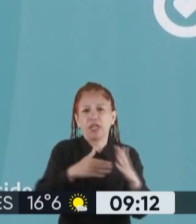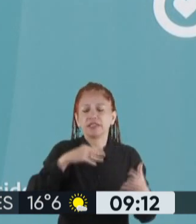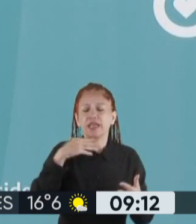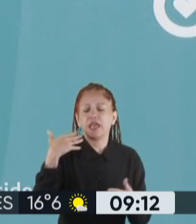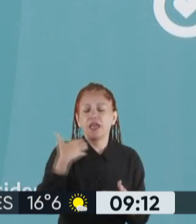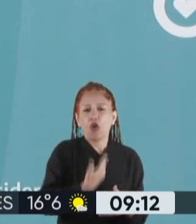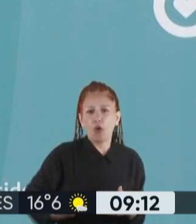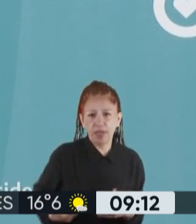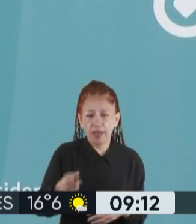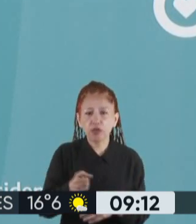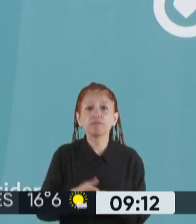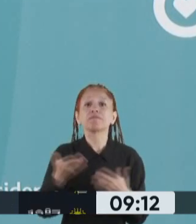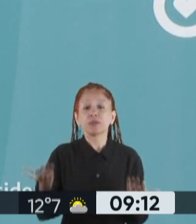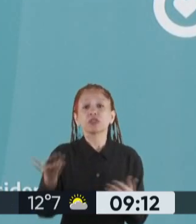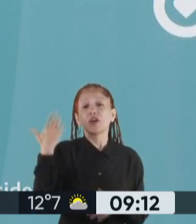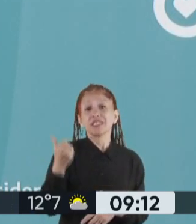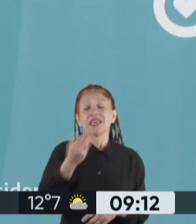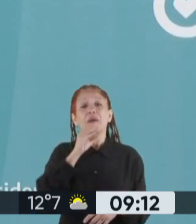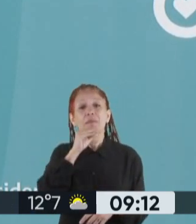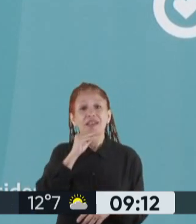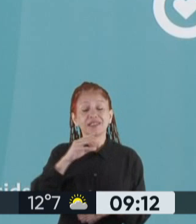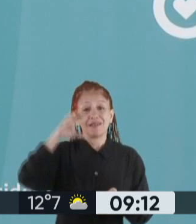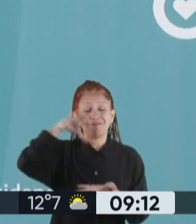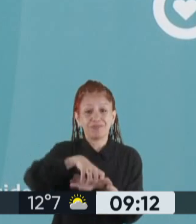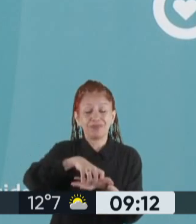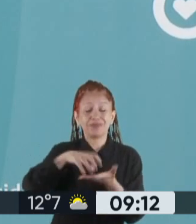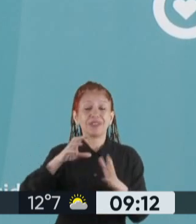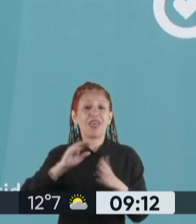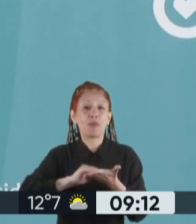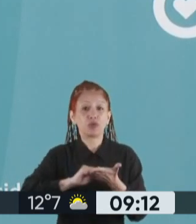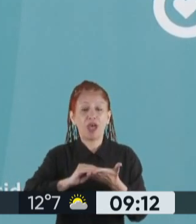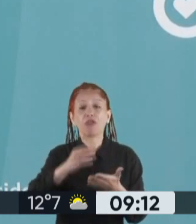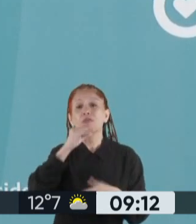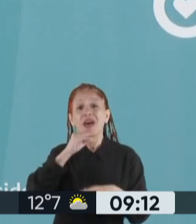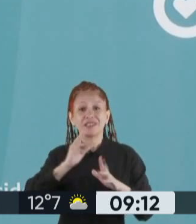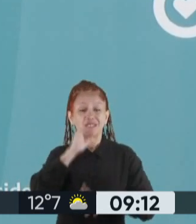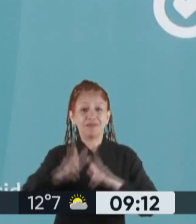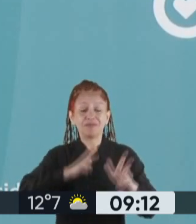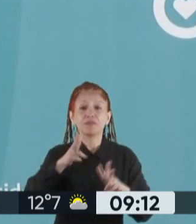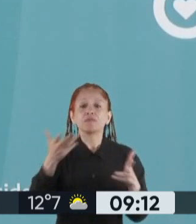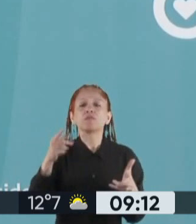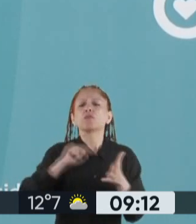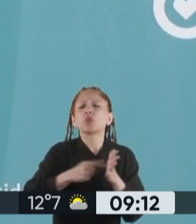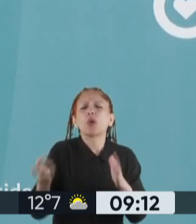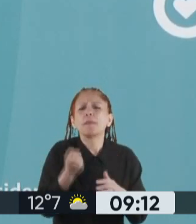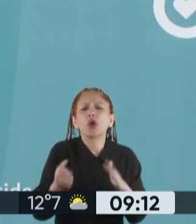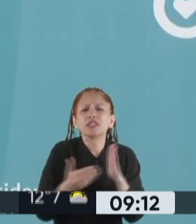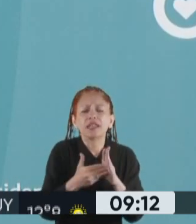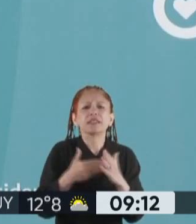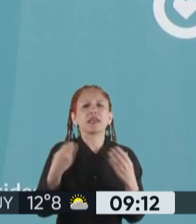ministro Massa en su presentación en la Cámara de Diputados, uno de los objetivos centrales en este momento del Gobierno es que el